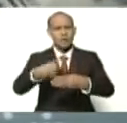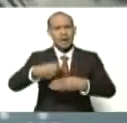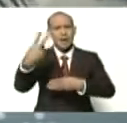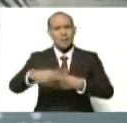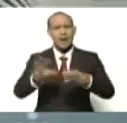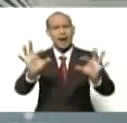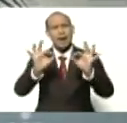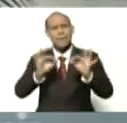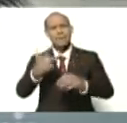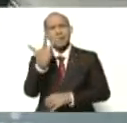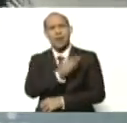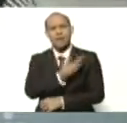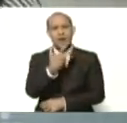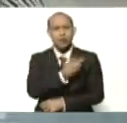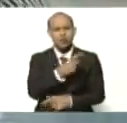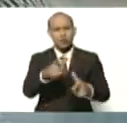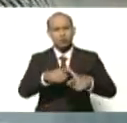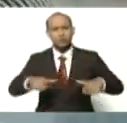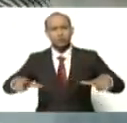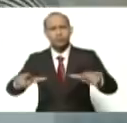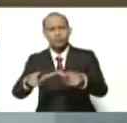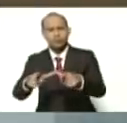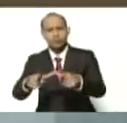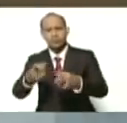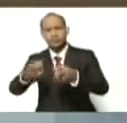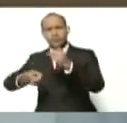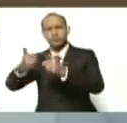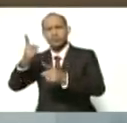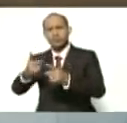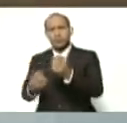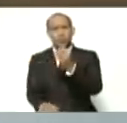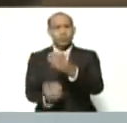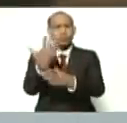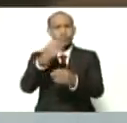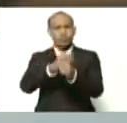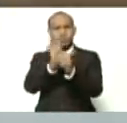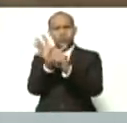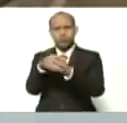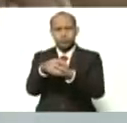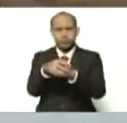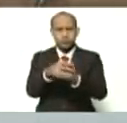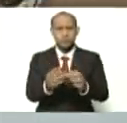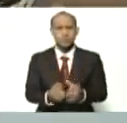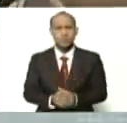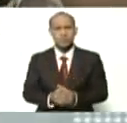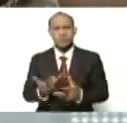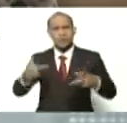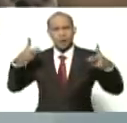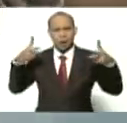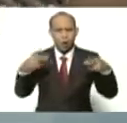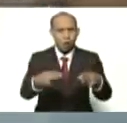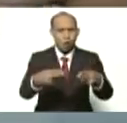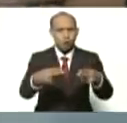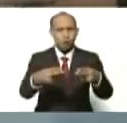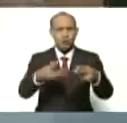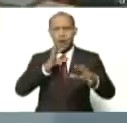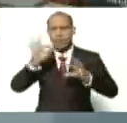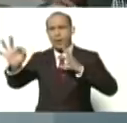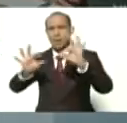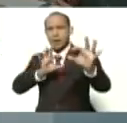vacunación en las zonas donde ha aparecido la variante brasilera para cortar de